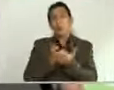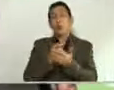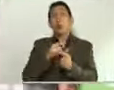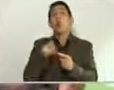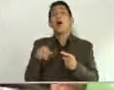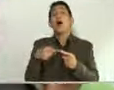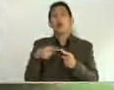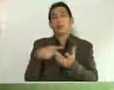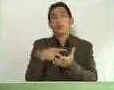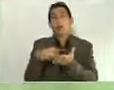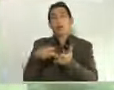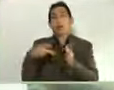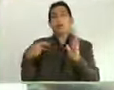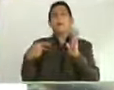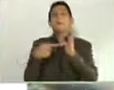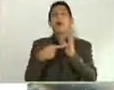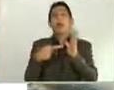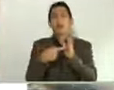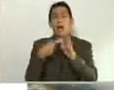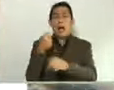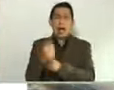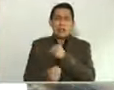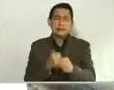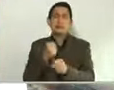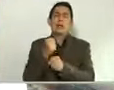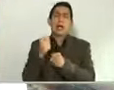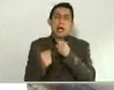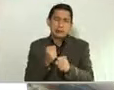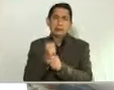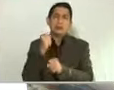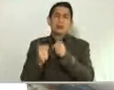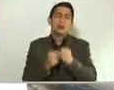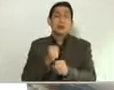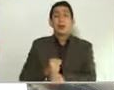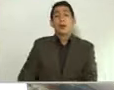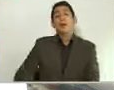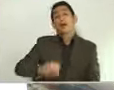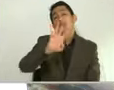colocando en toda la ciudad, que al final son